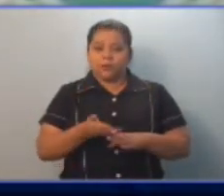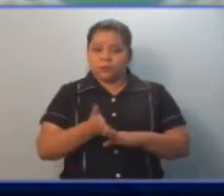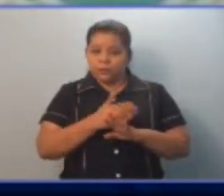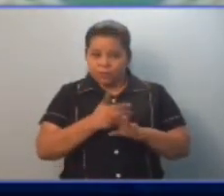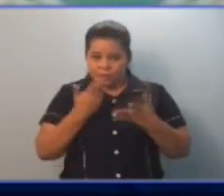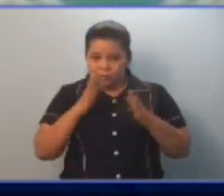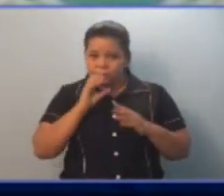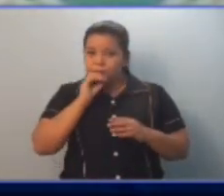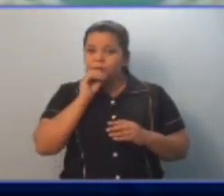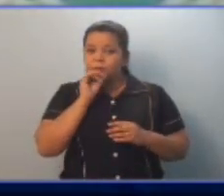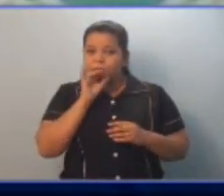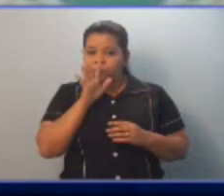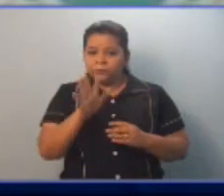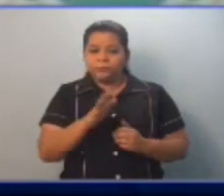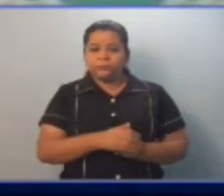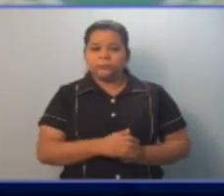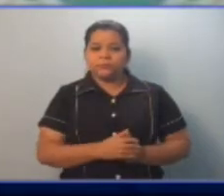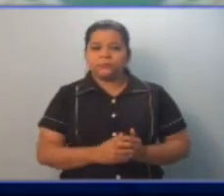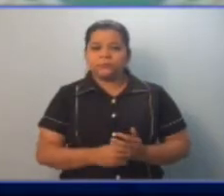cuestiones